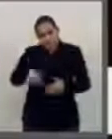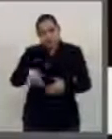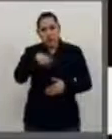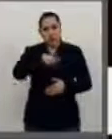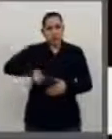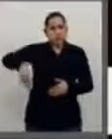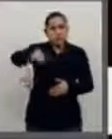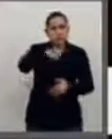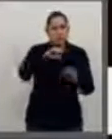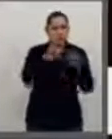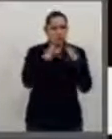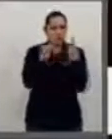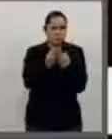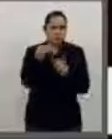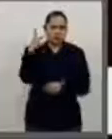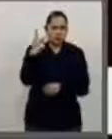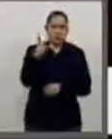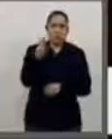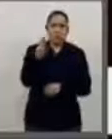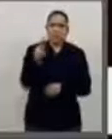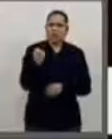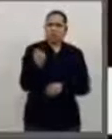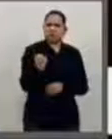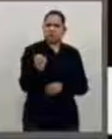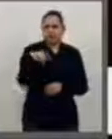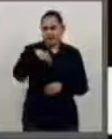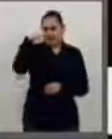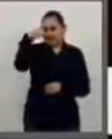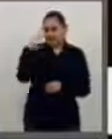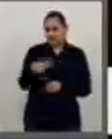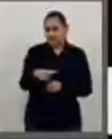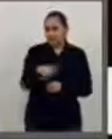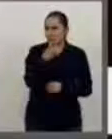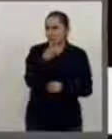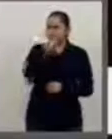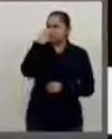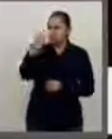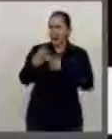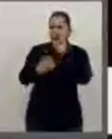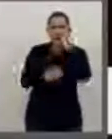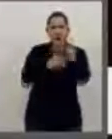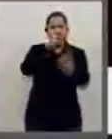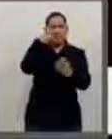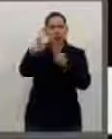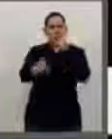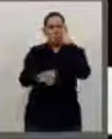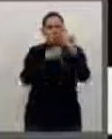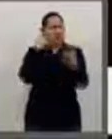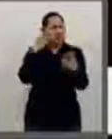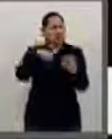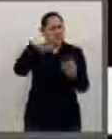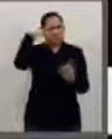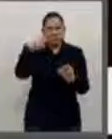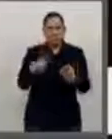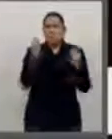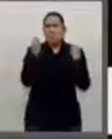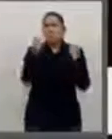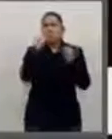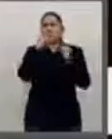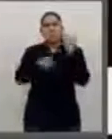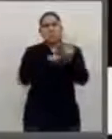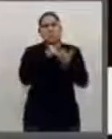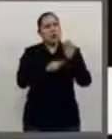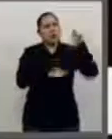poder en este país. Esta frase ha sido el eco de miles de expresiones en nuestro país que se